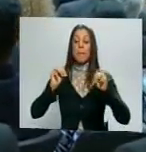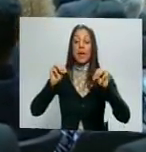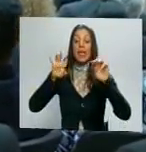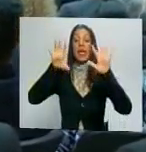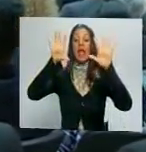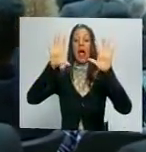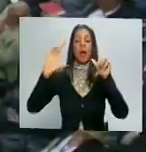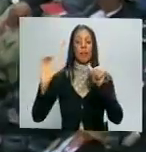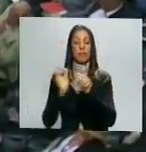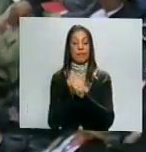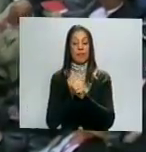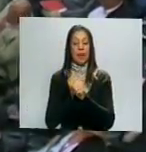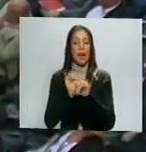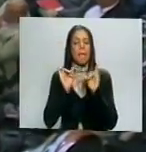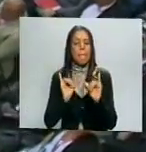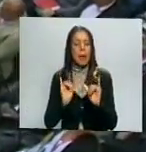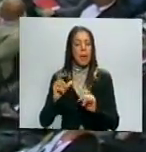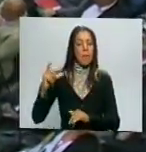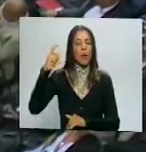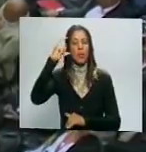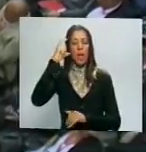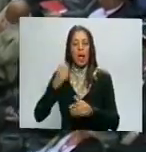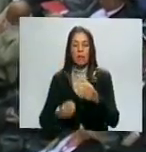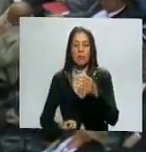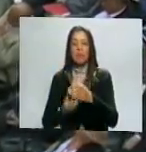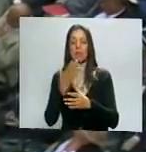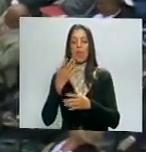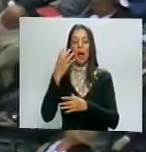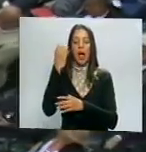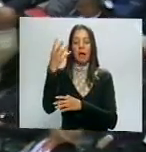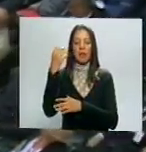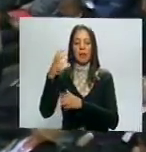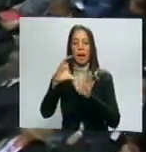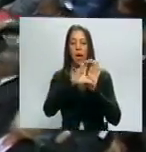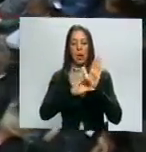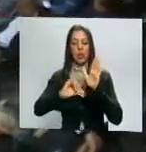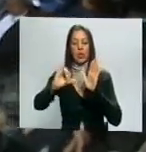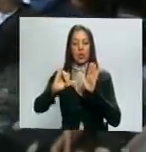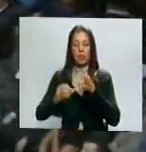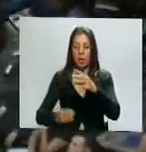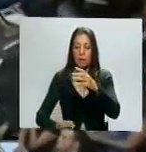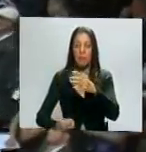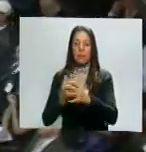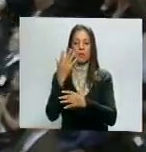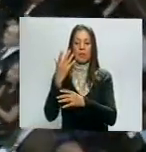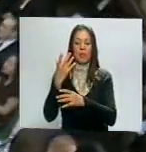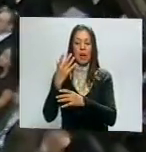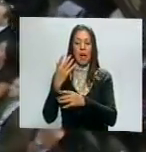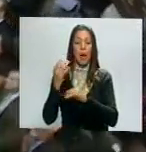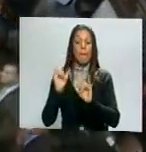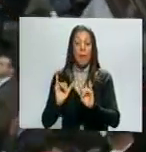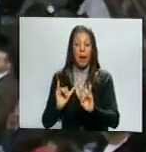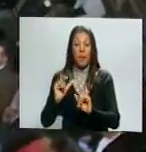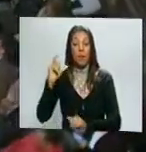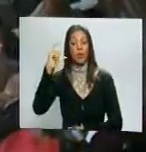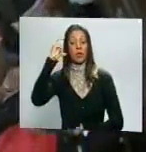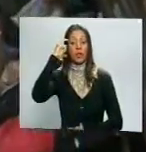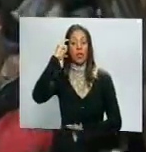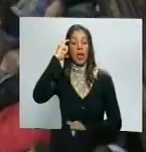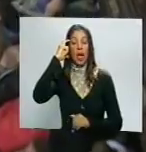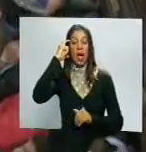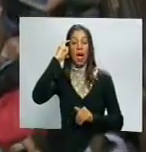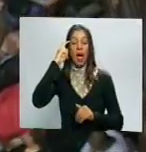el mismo día que fue elegida la Asamblea Nacional Constituyente y se instaló la Asamblea Nacional Constituyente, cesó